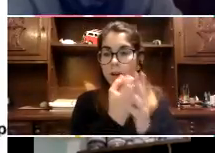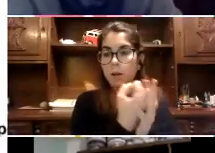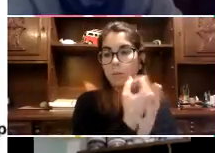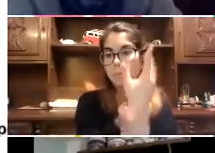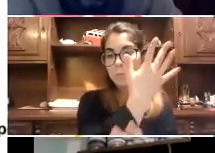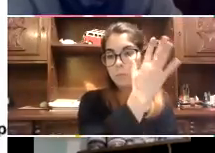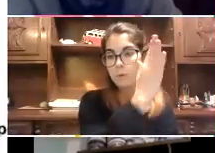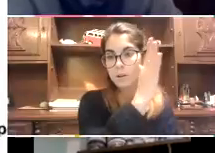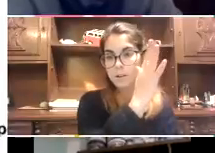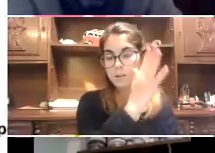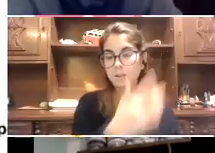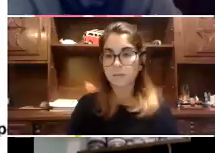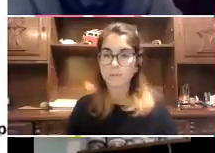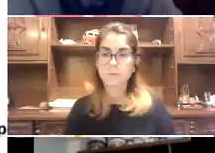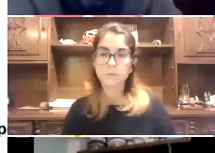Y justamente